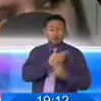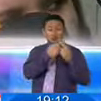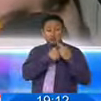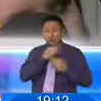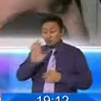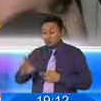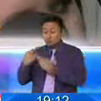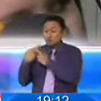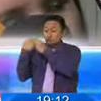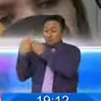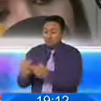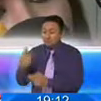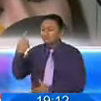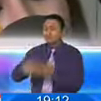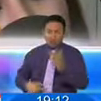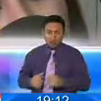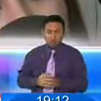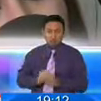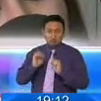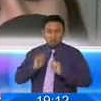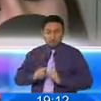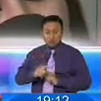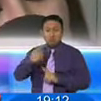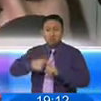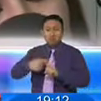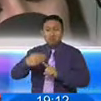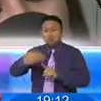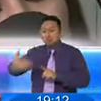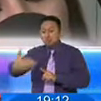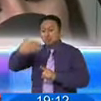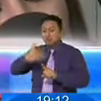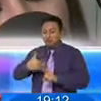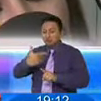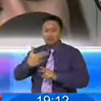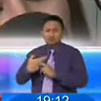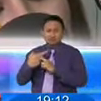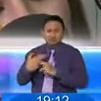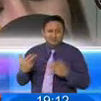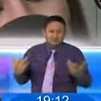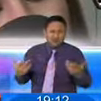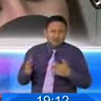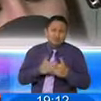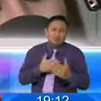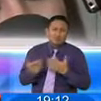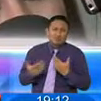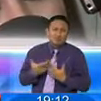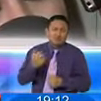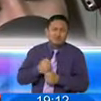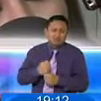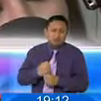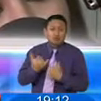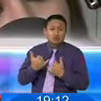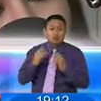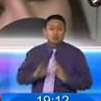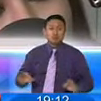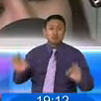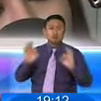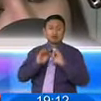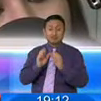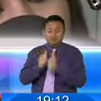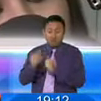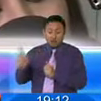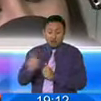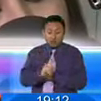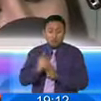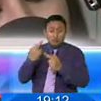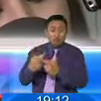Aquí no se trata de unos meses más o unos meses menos en un cargo, eso es lo menos importante. Lo importante aquí es que cada uno haga